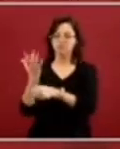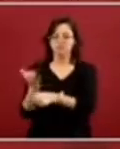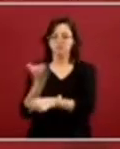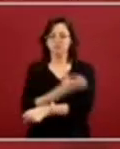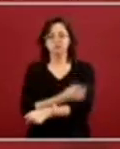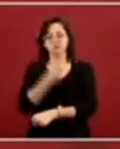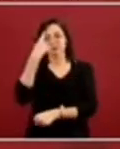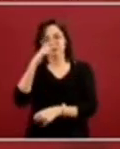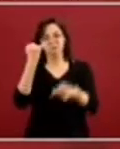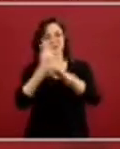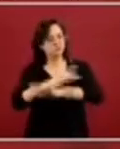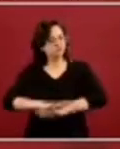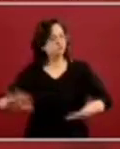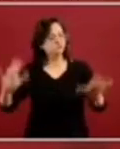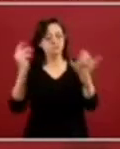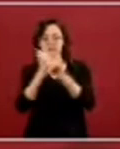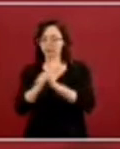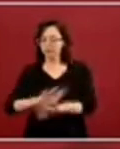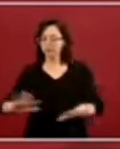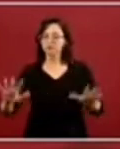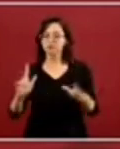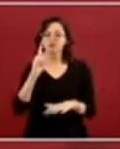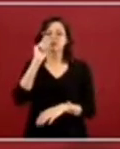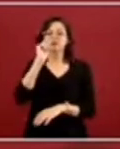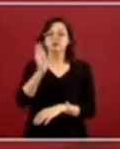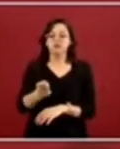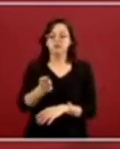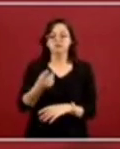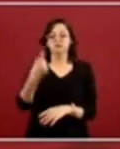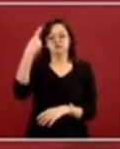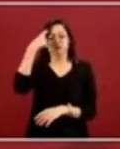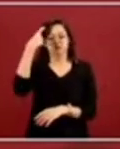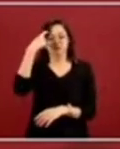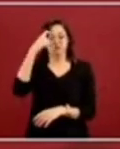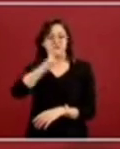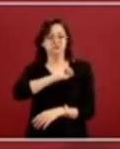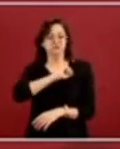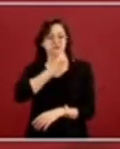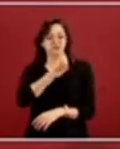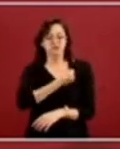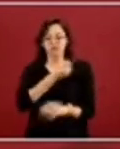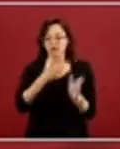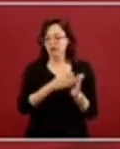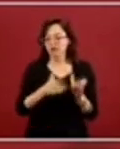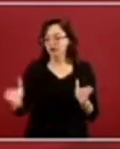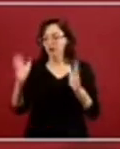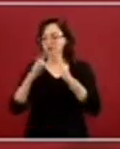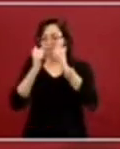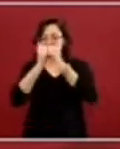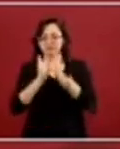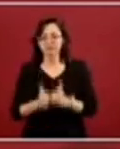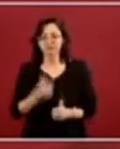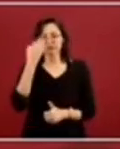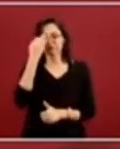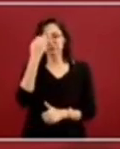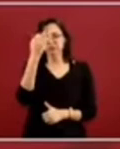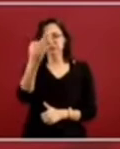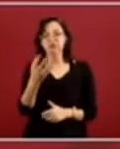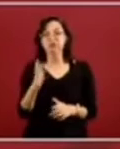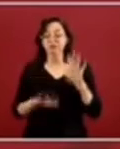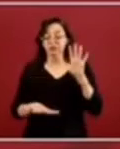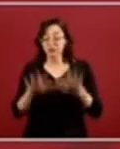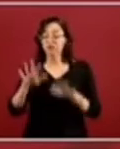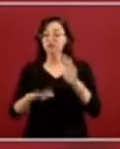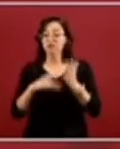sigan abundando sobre lo que significa la salud mental en una situación como esta, cómo se puede exacerbar